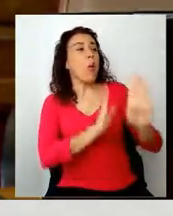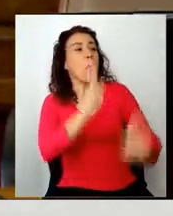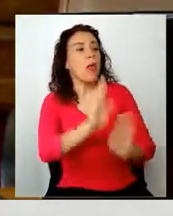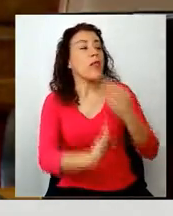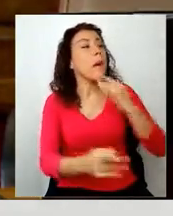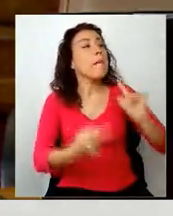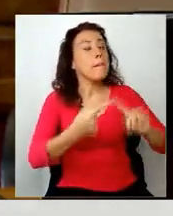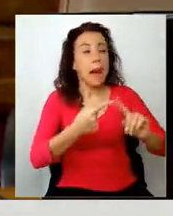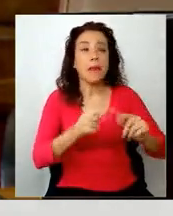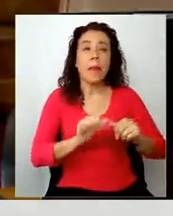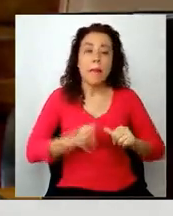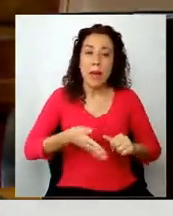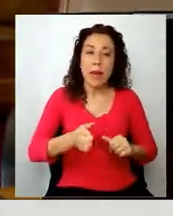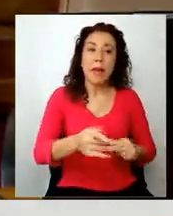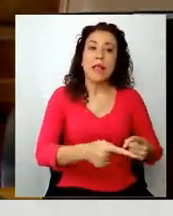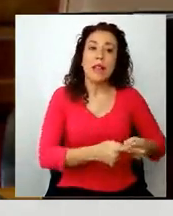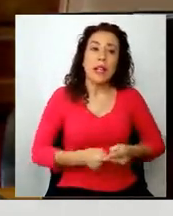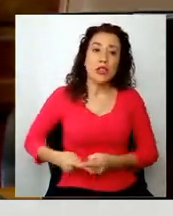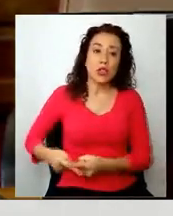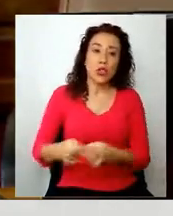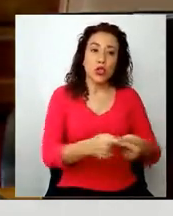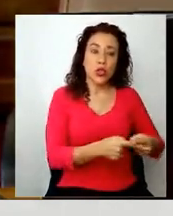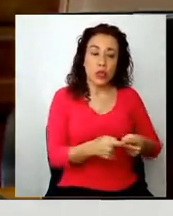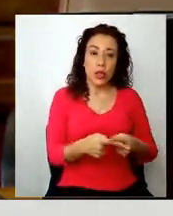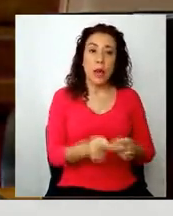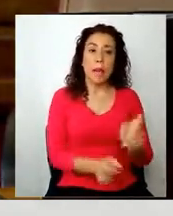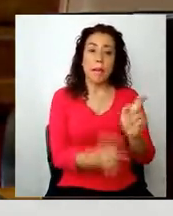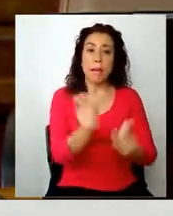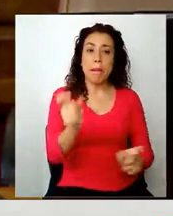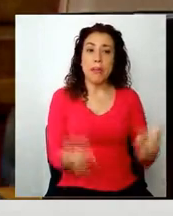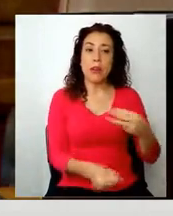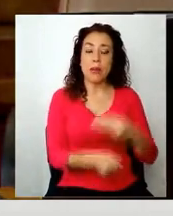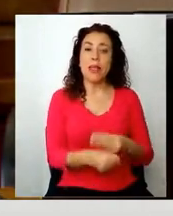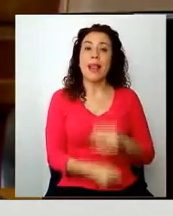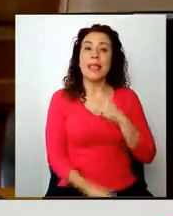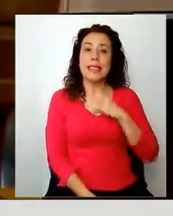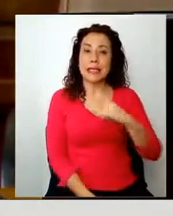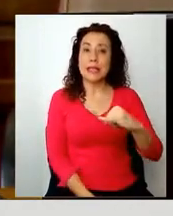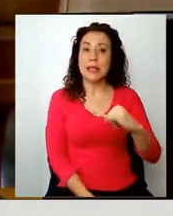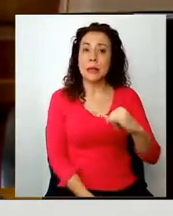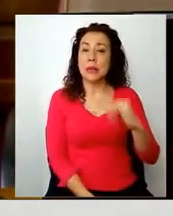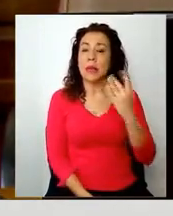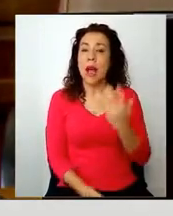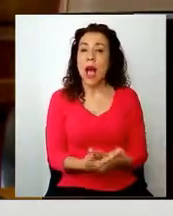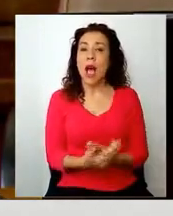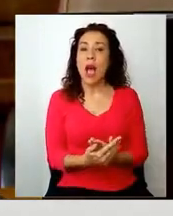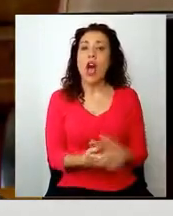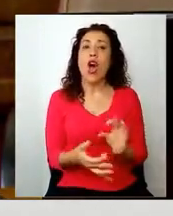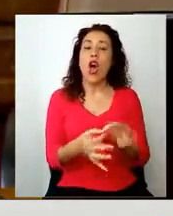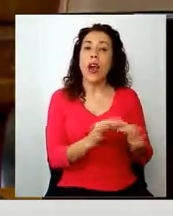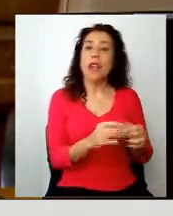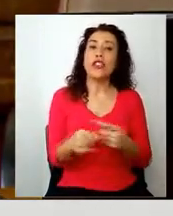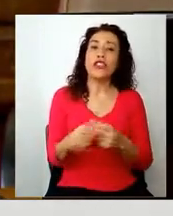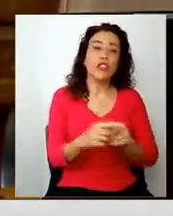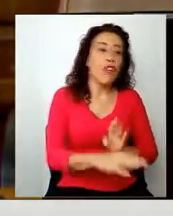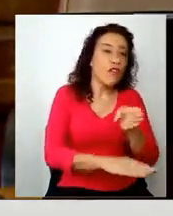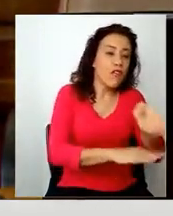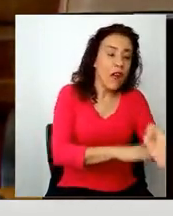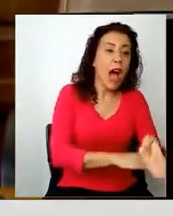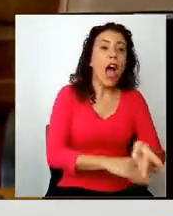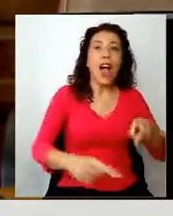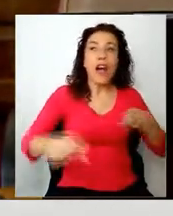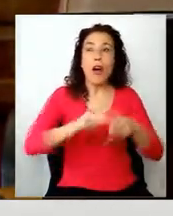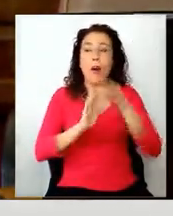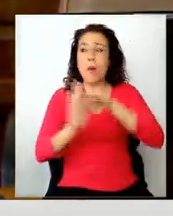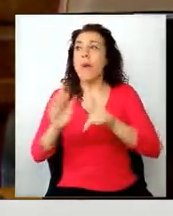de nuestra sociedad las personas mayores siempre están uno va a una organización social y ahí están va un lanzamiento del programa y ahí están